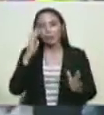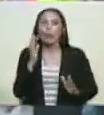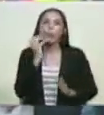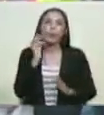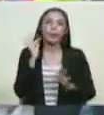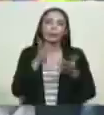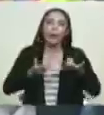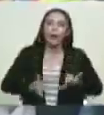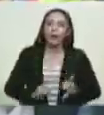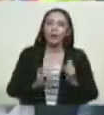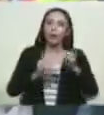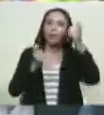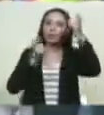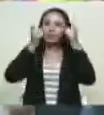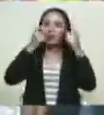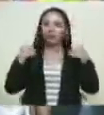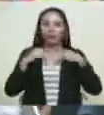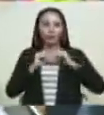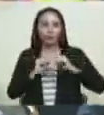Chávez Frías.